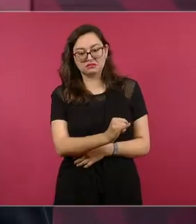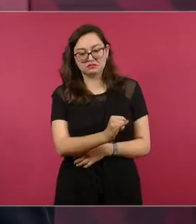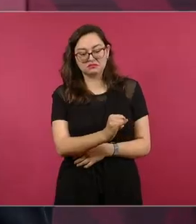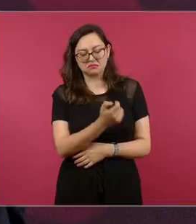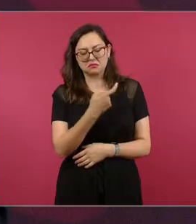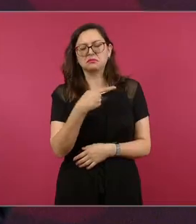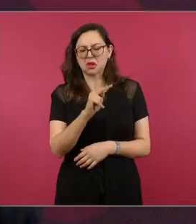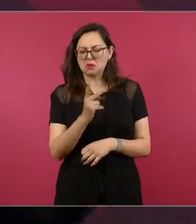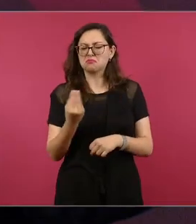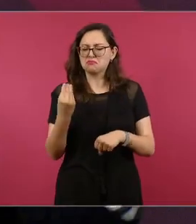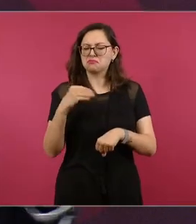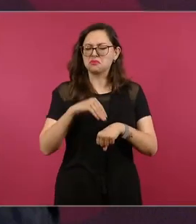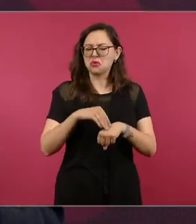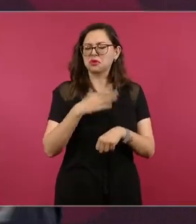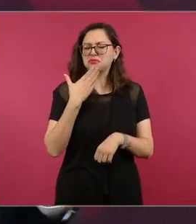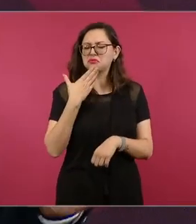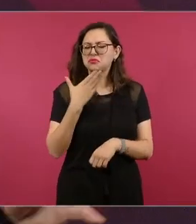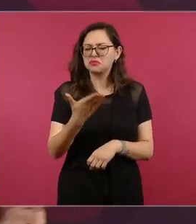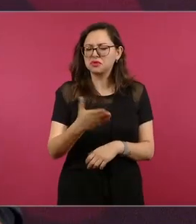se portan bien